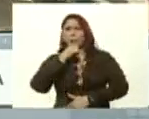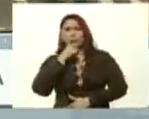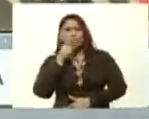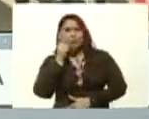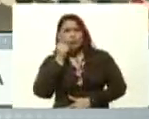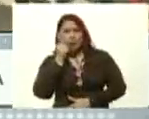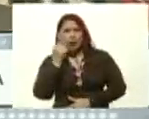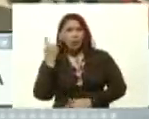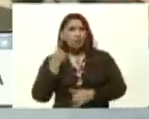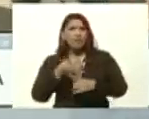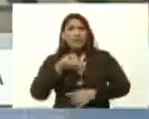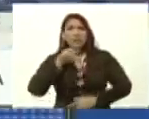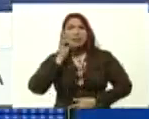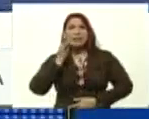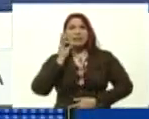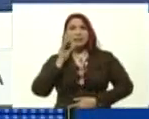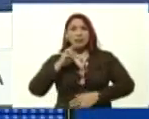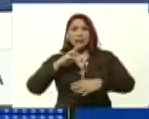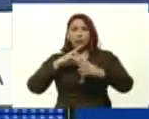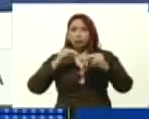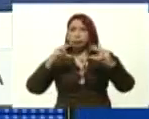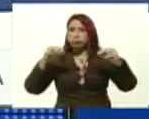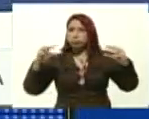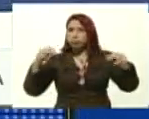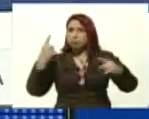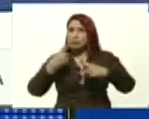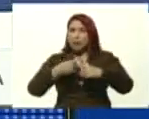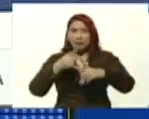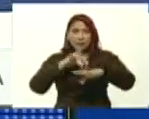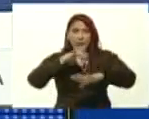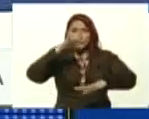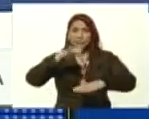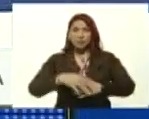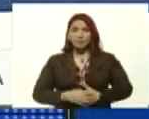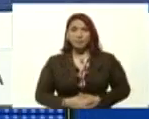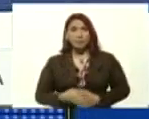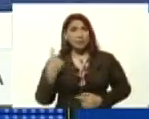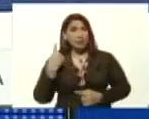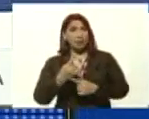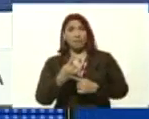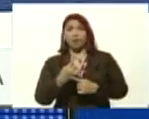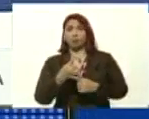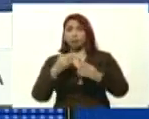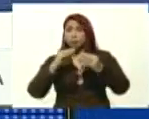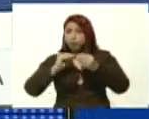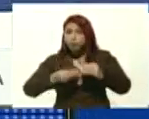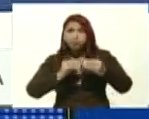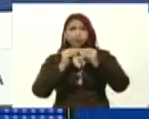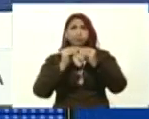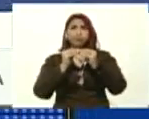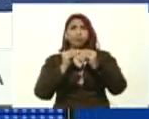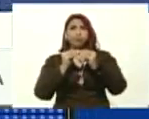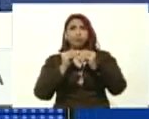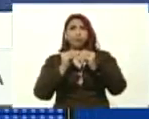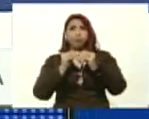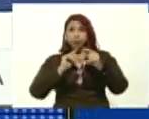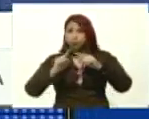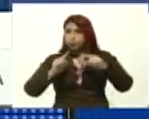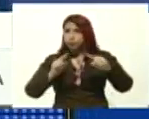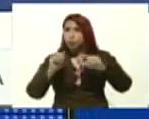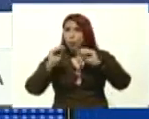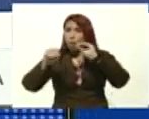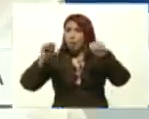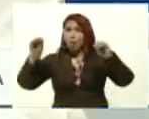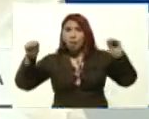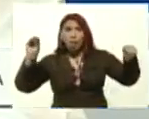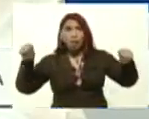ser una tacita de plata, brillar, brillar y brillar, Julito, brillar y brillar, Coronado,